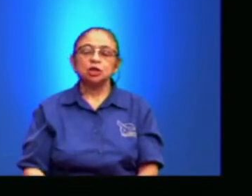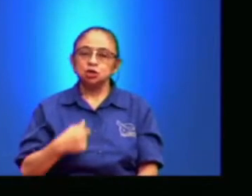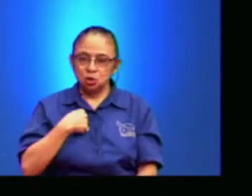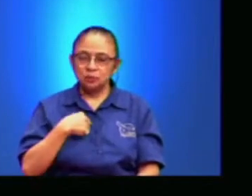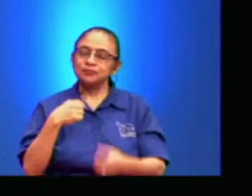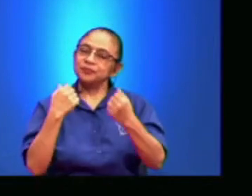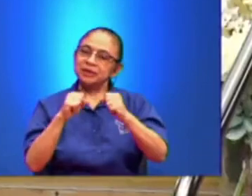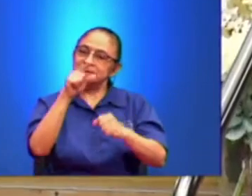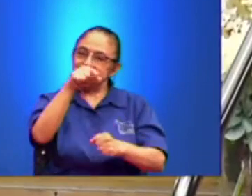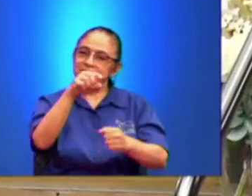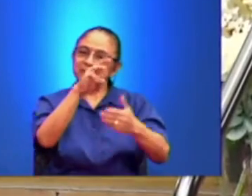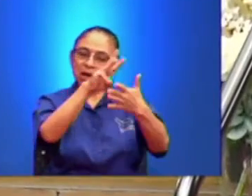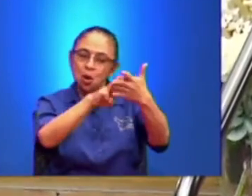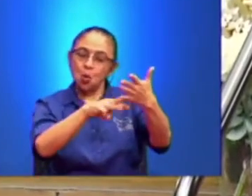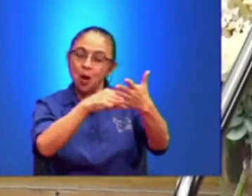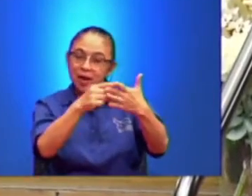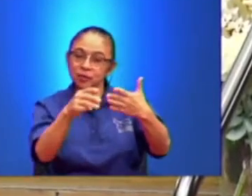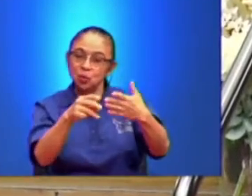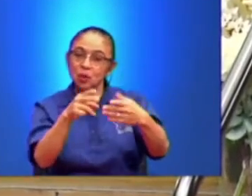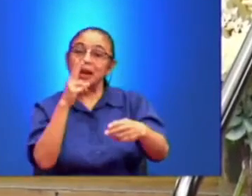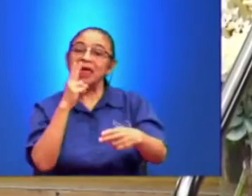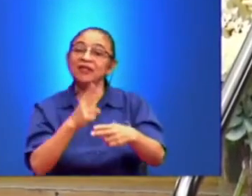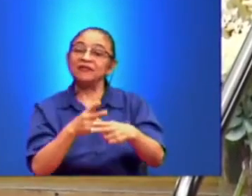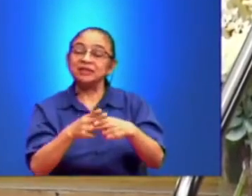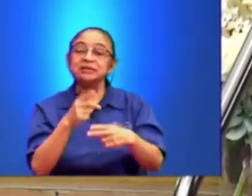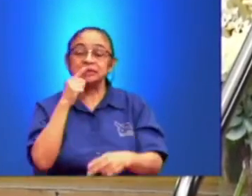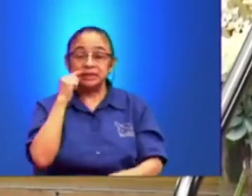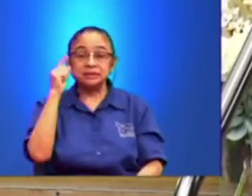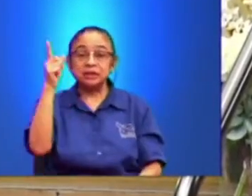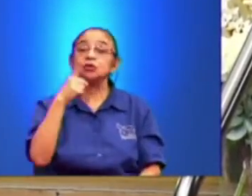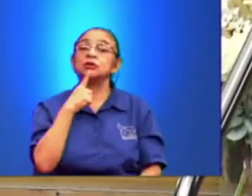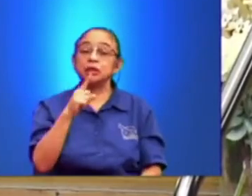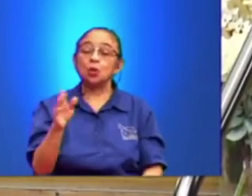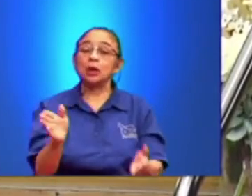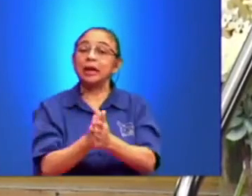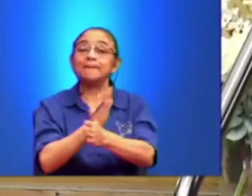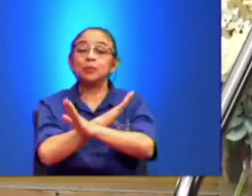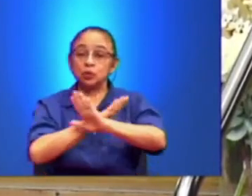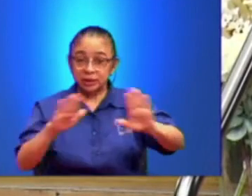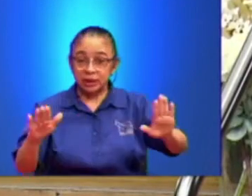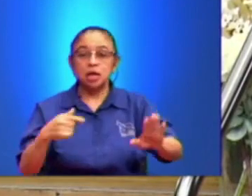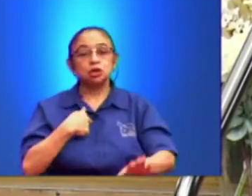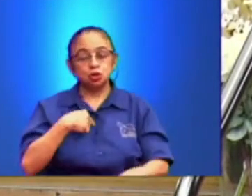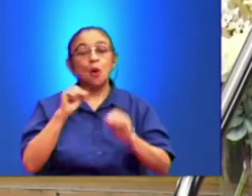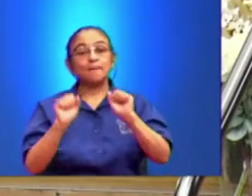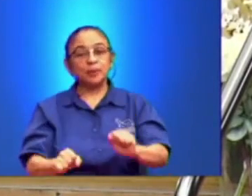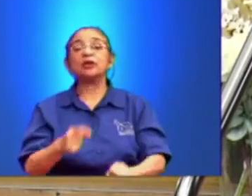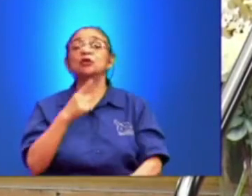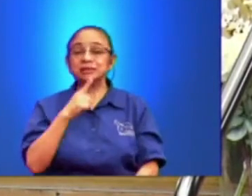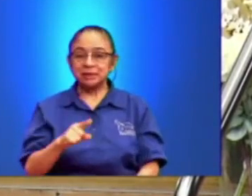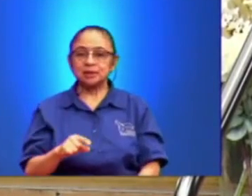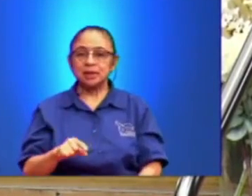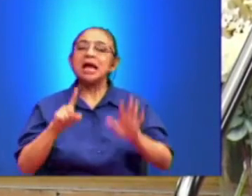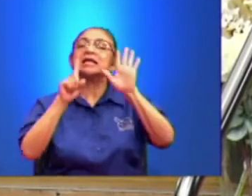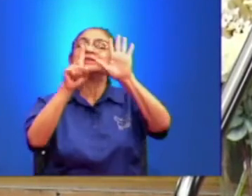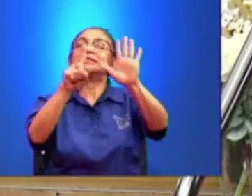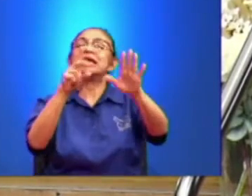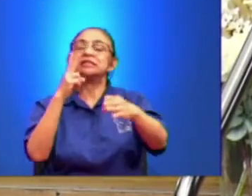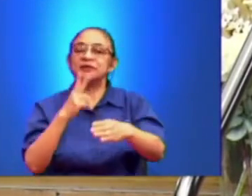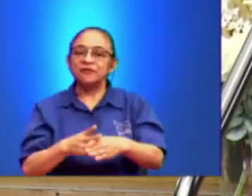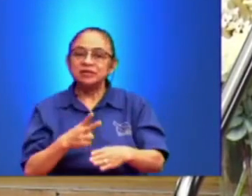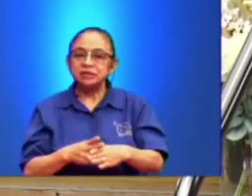porque al decir las veces que el señor dijo que iba a morir yo podría decir son seis veces